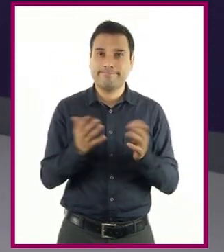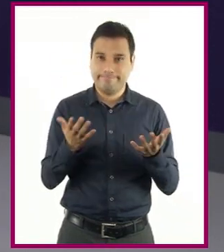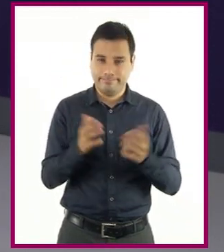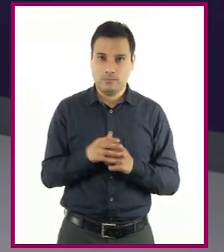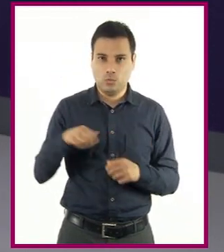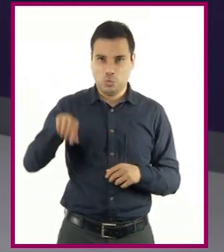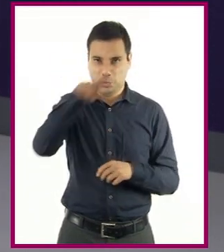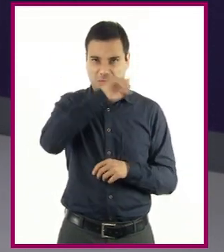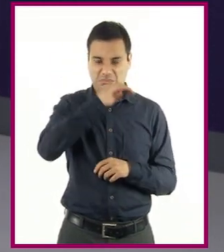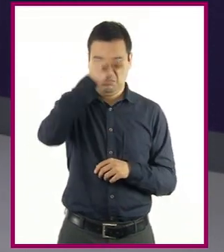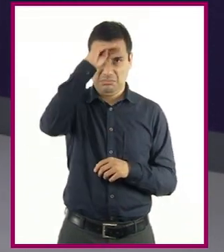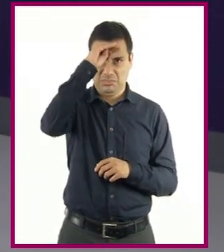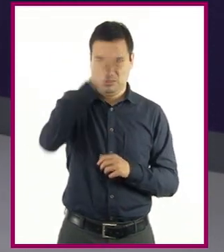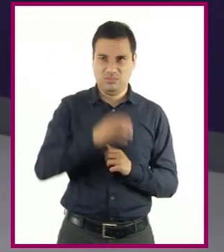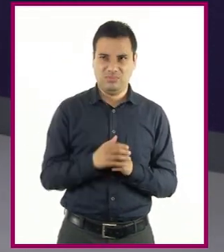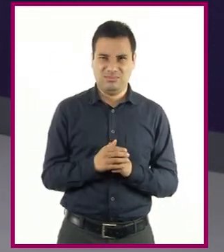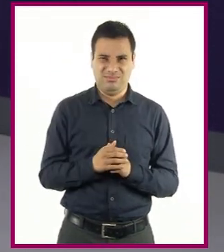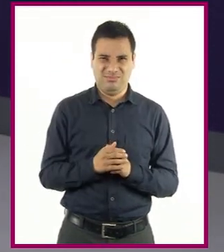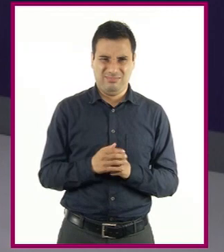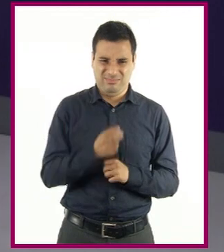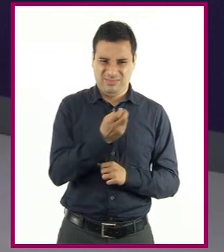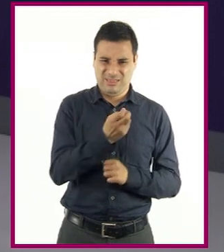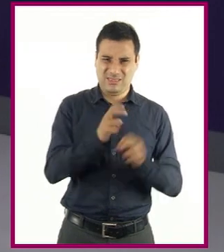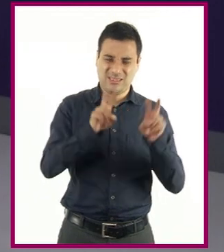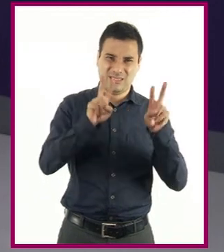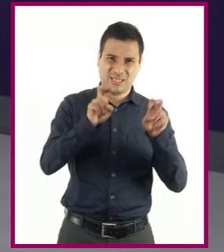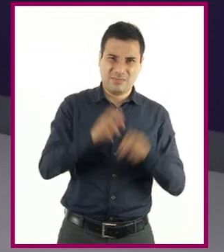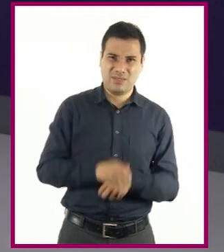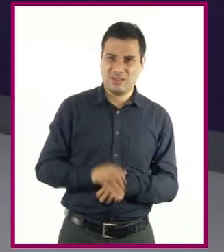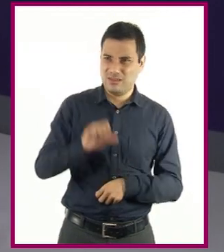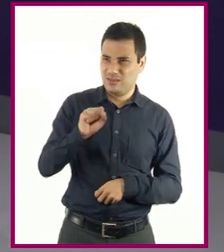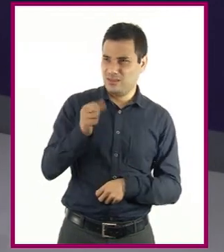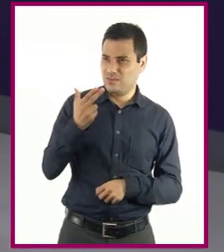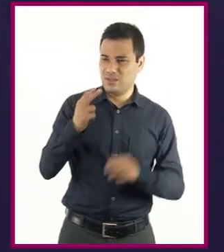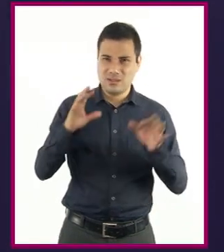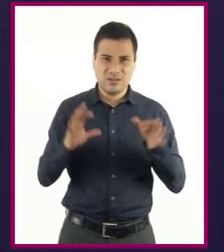se preguntarán cómo se relaciona esto con Stephen Hawking.